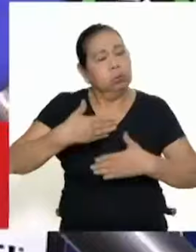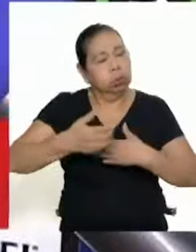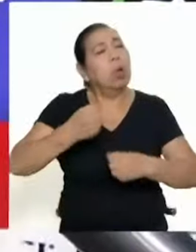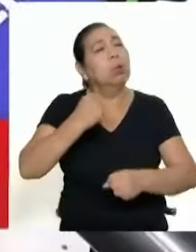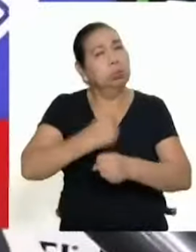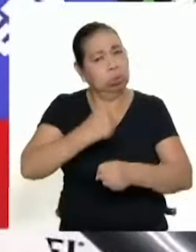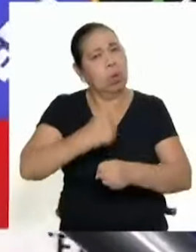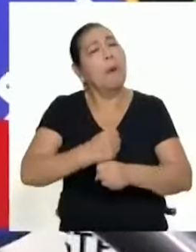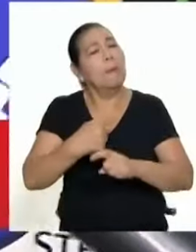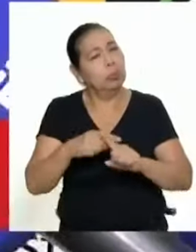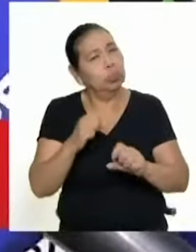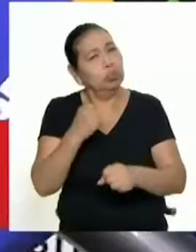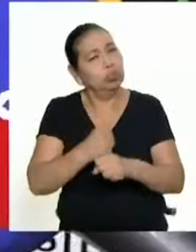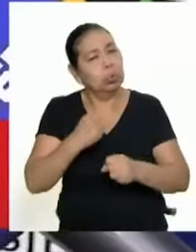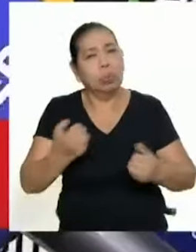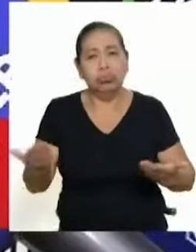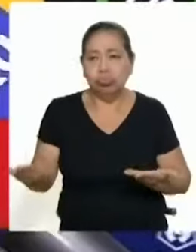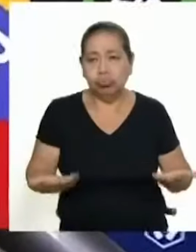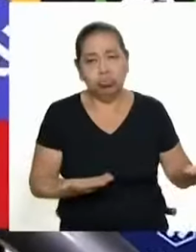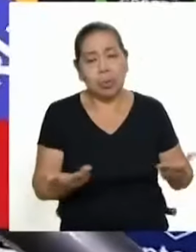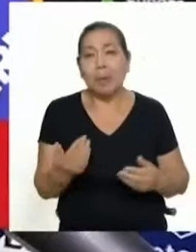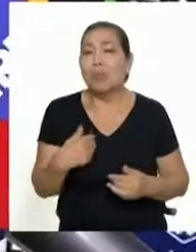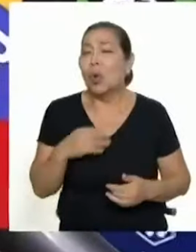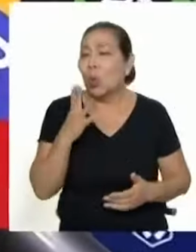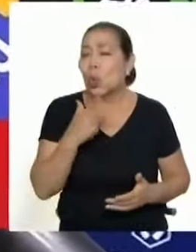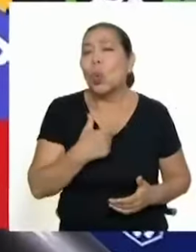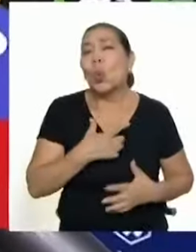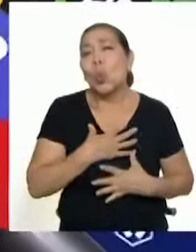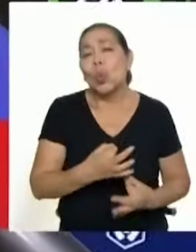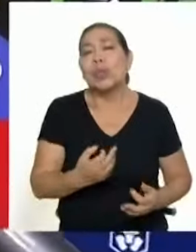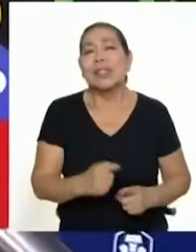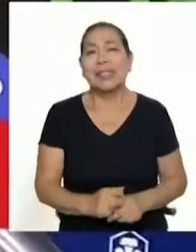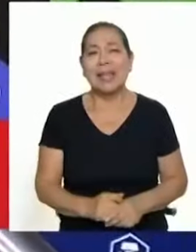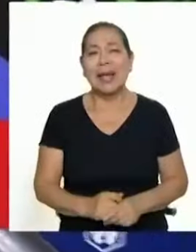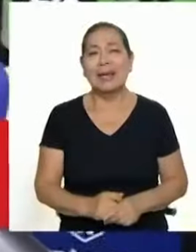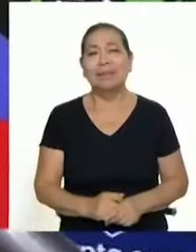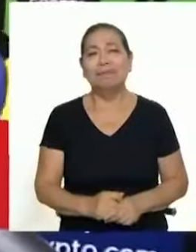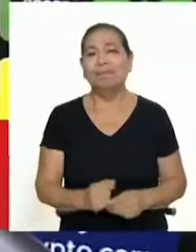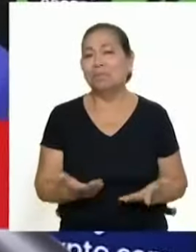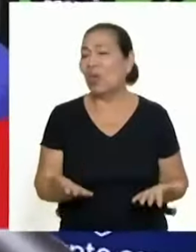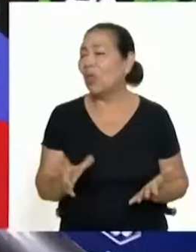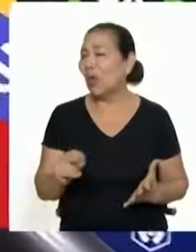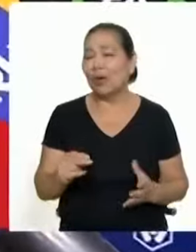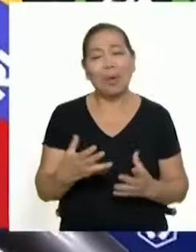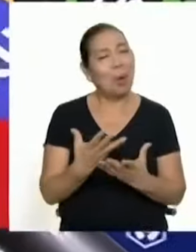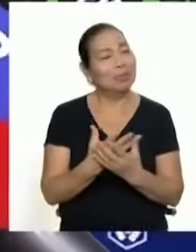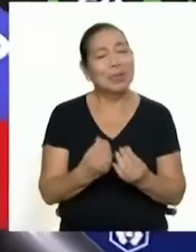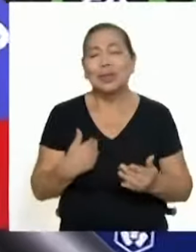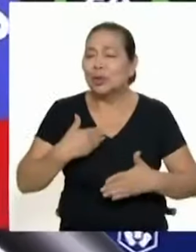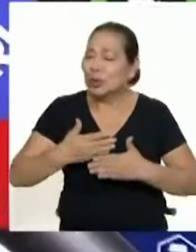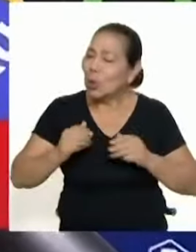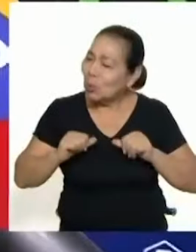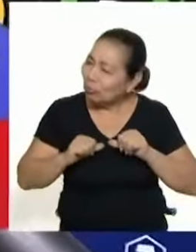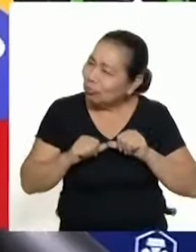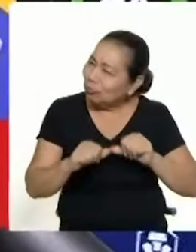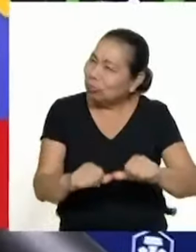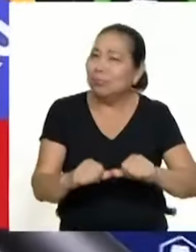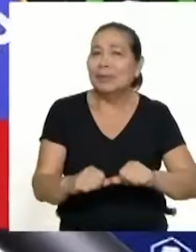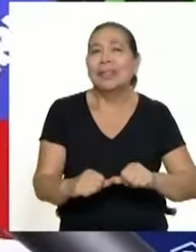para eso. La selección es lo más bonito que un jugador puede pisar. No quiero desaparecer, quiero mantenerme